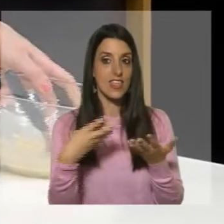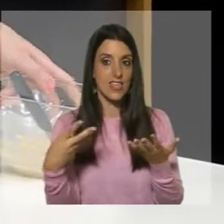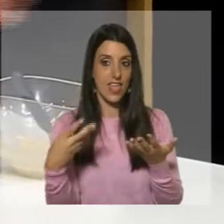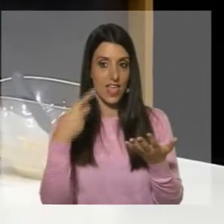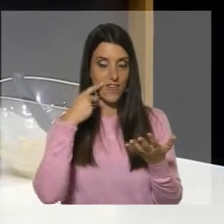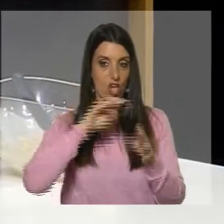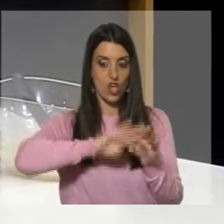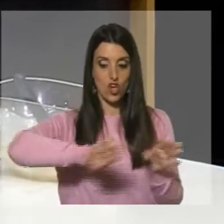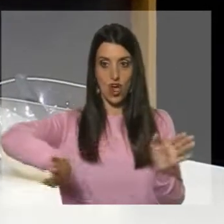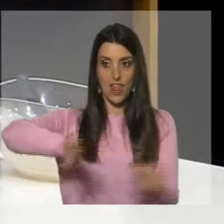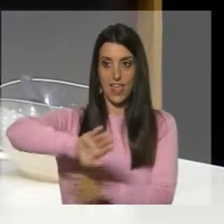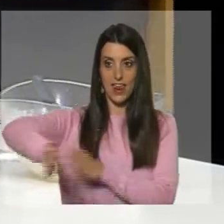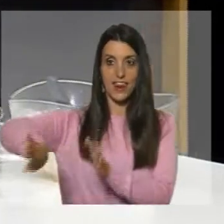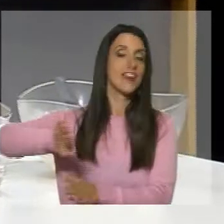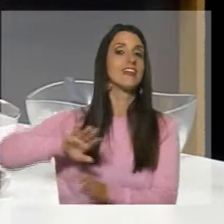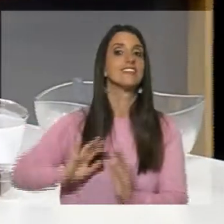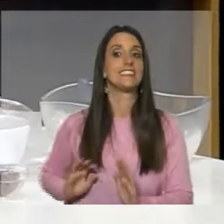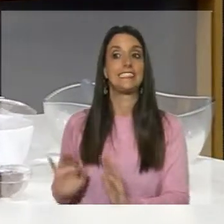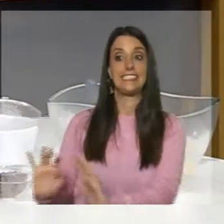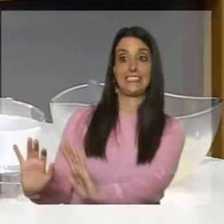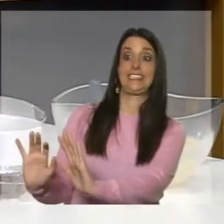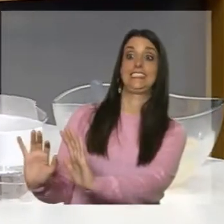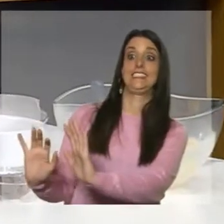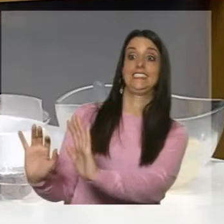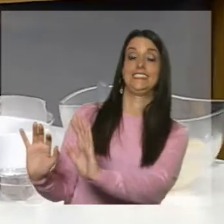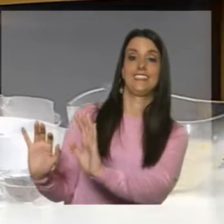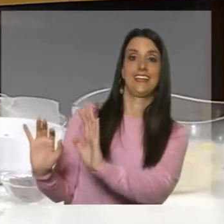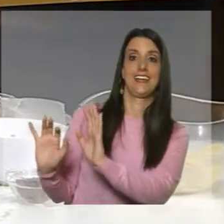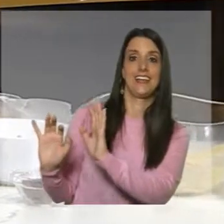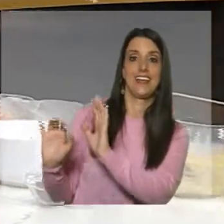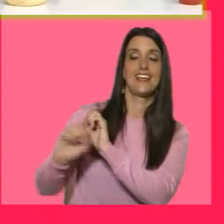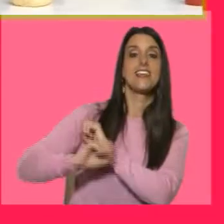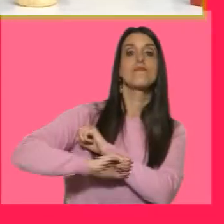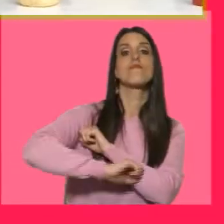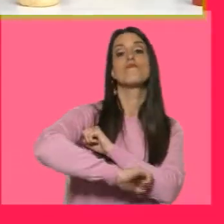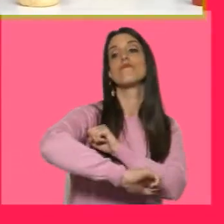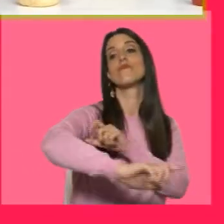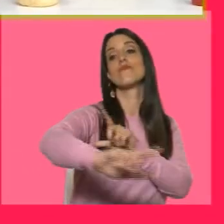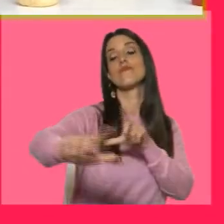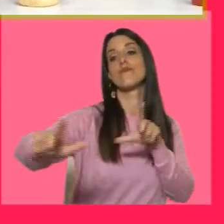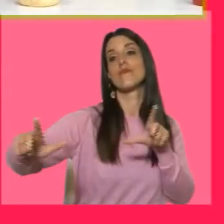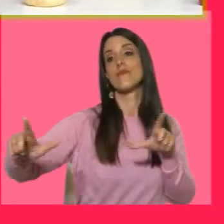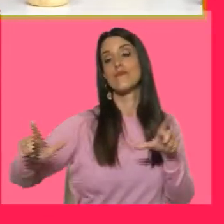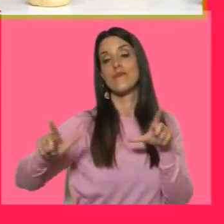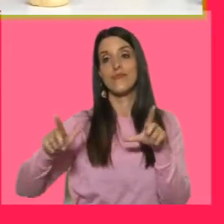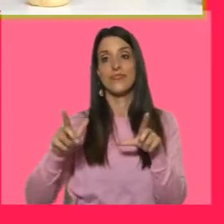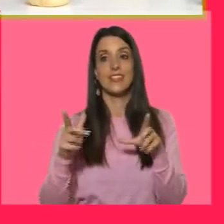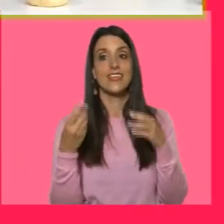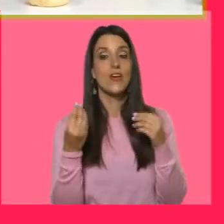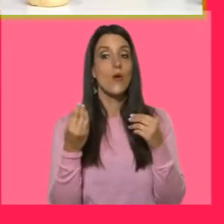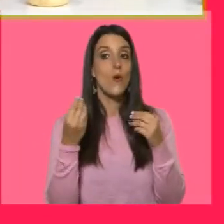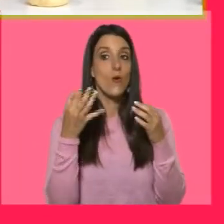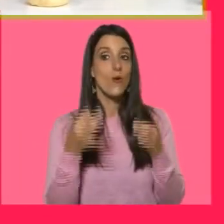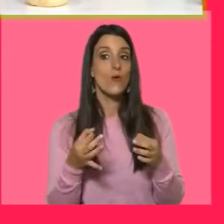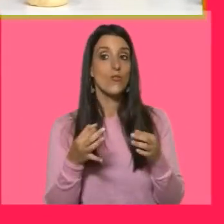despejar. ¿Por qué me da miedo, porque hace lugar, Paula, y ahora ¿qué va a hacer? Pues, la masa es... Me mando las... plástico. Me mando la parte y con